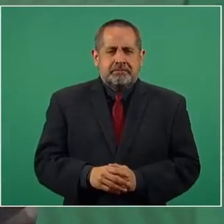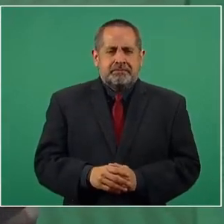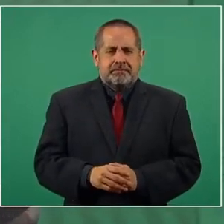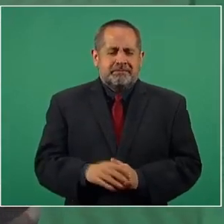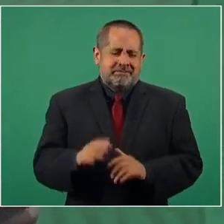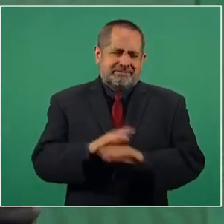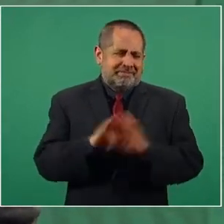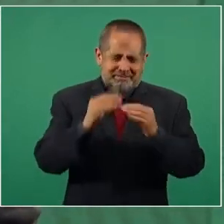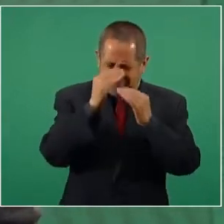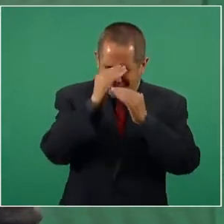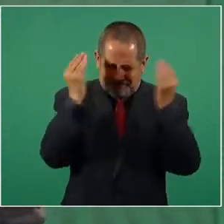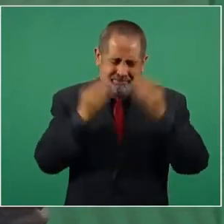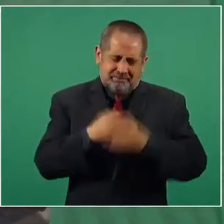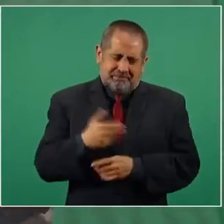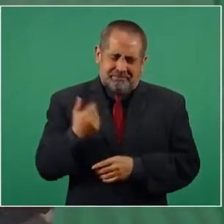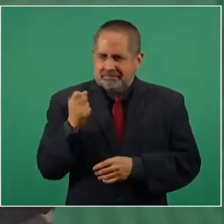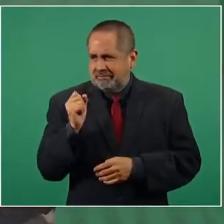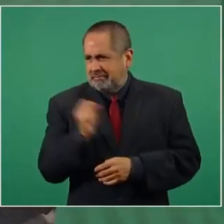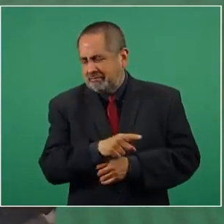chole con eso.